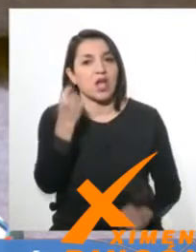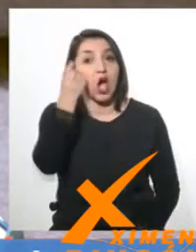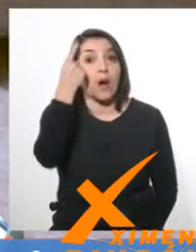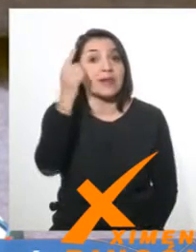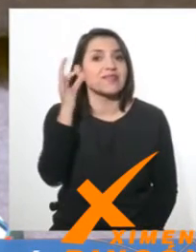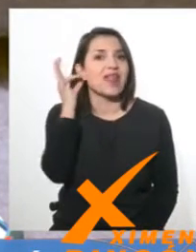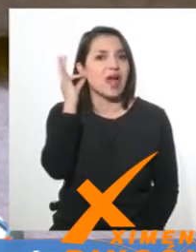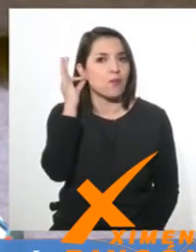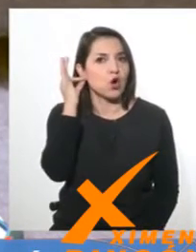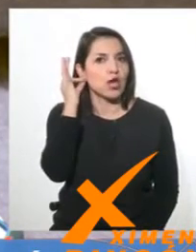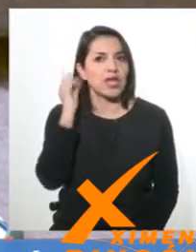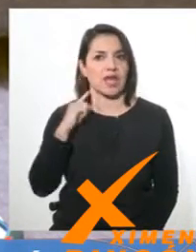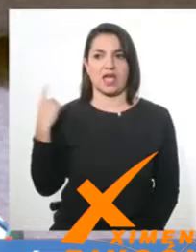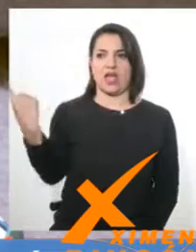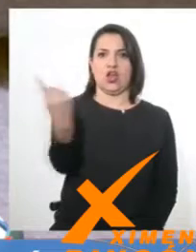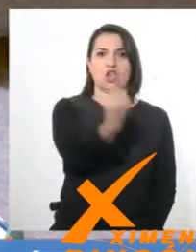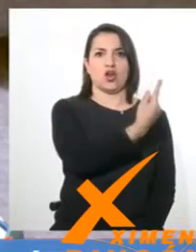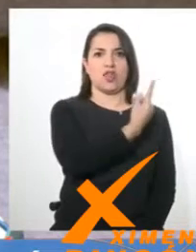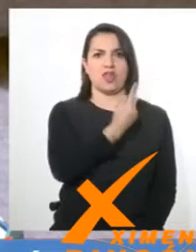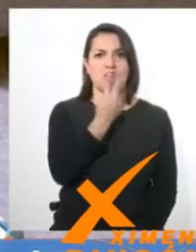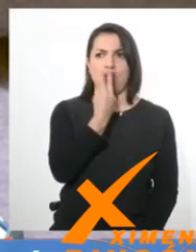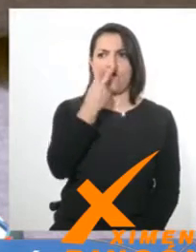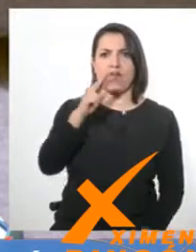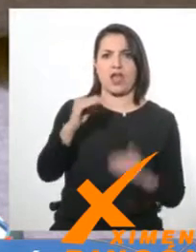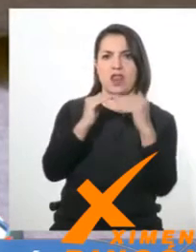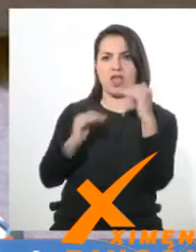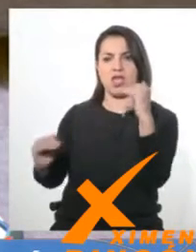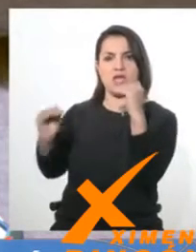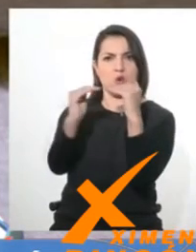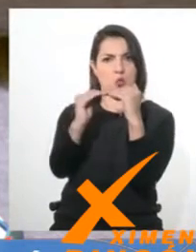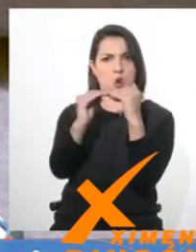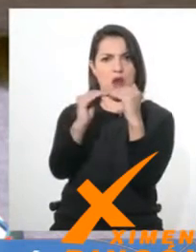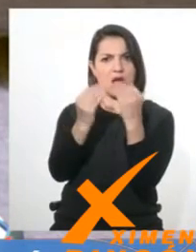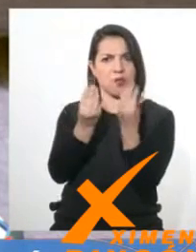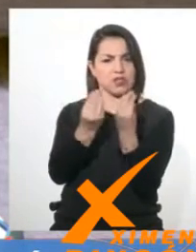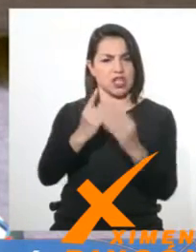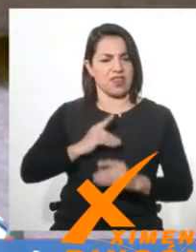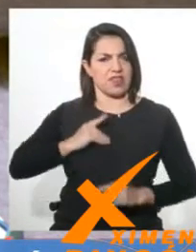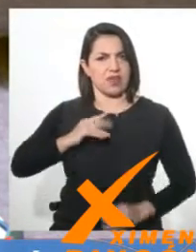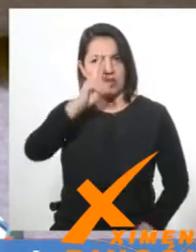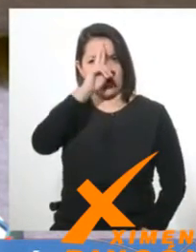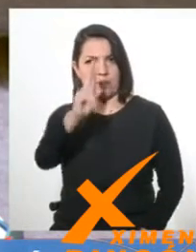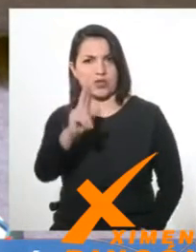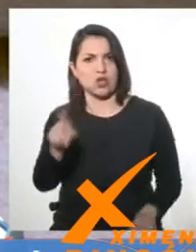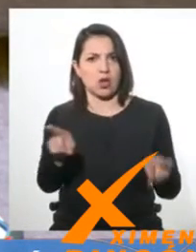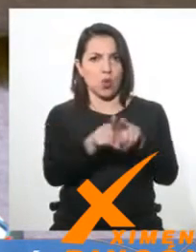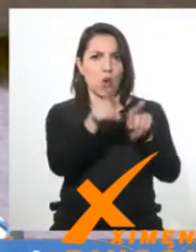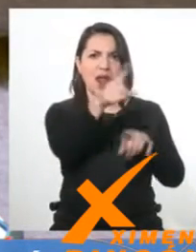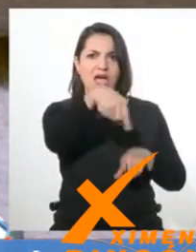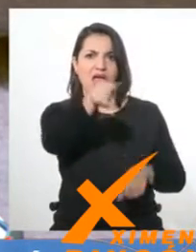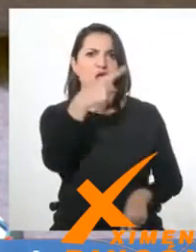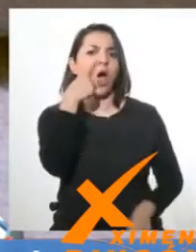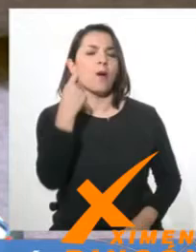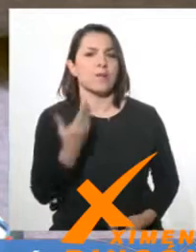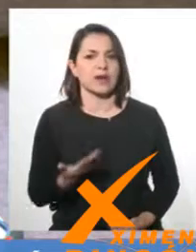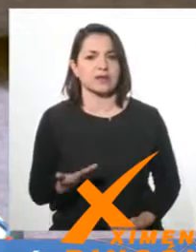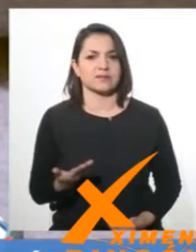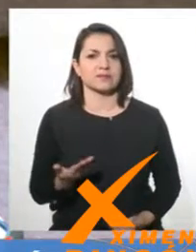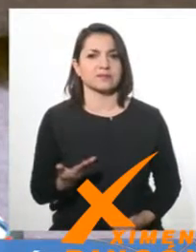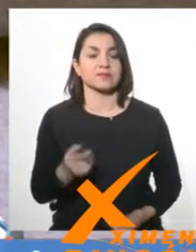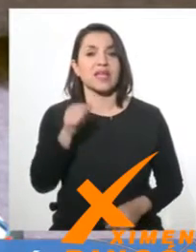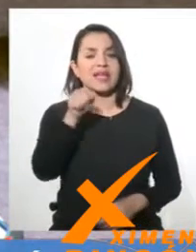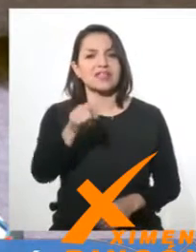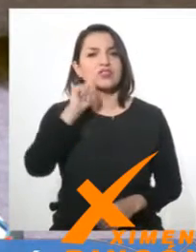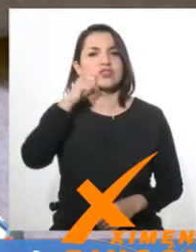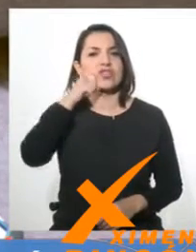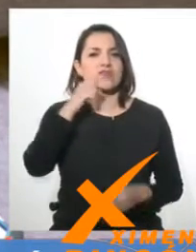mujeres que los rodean como un igual, como un otro tan digno de respeto como ellos. Ello envuelve